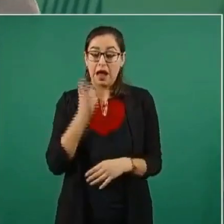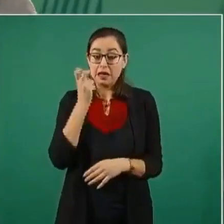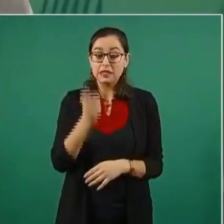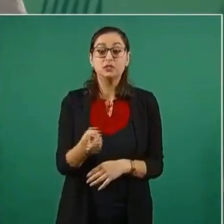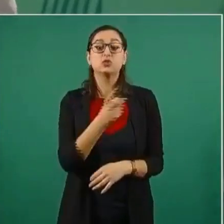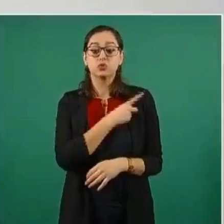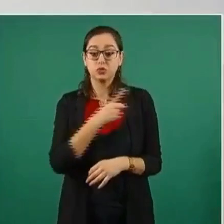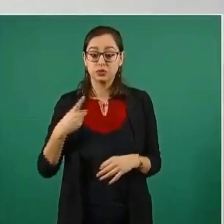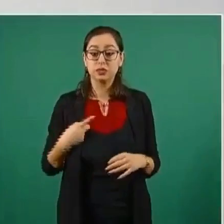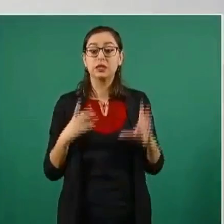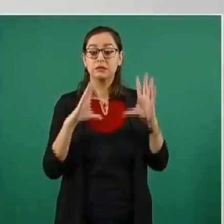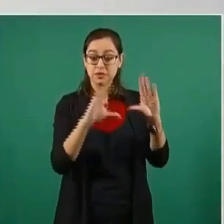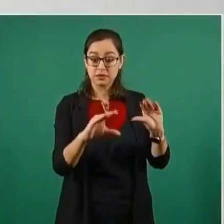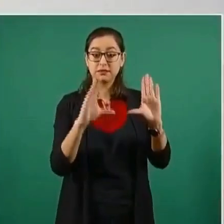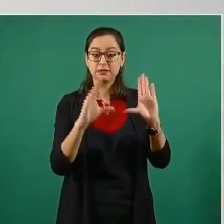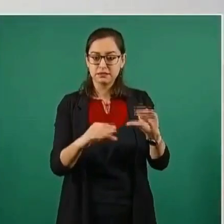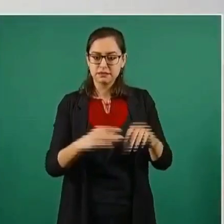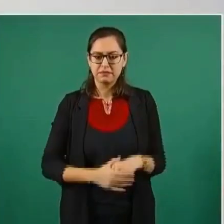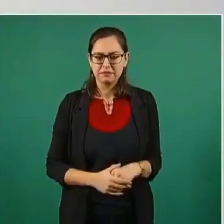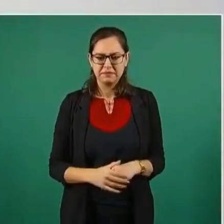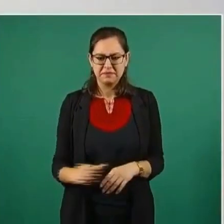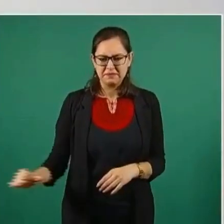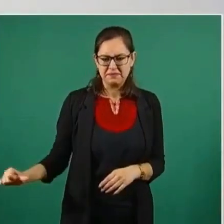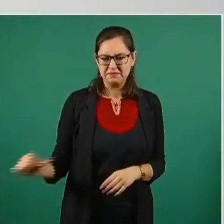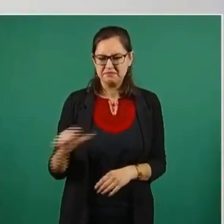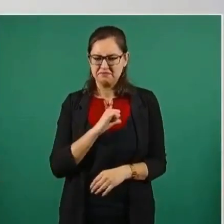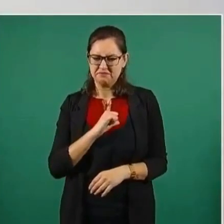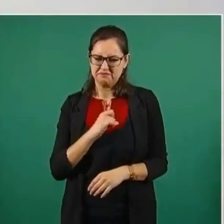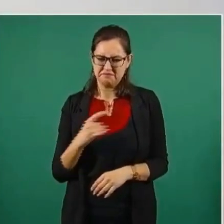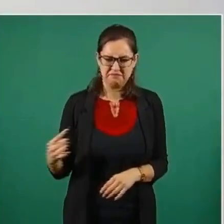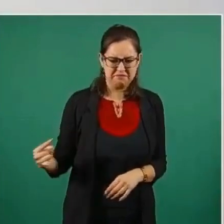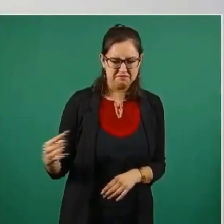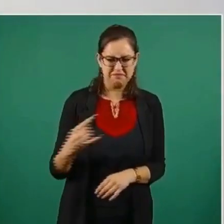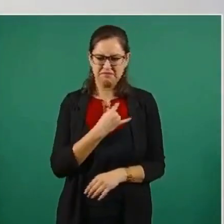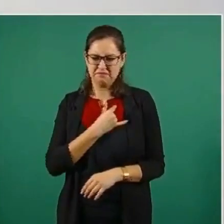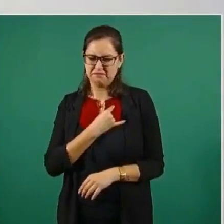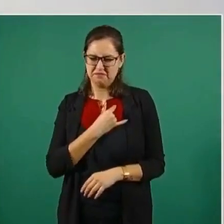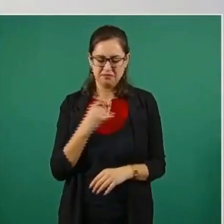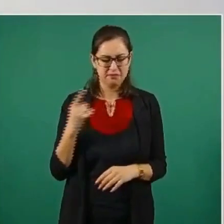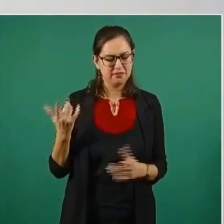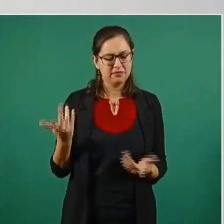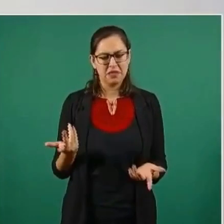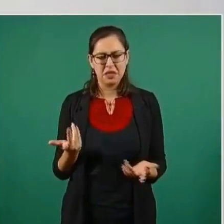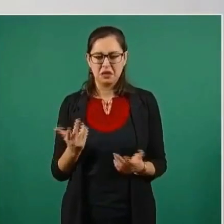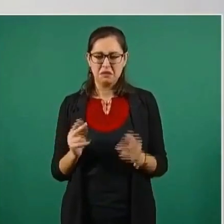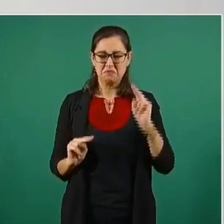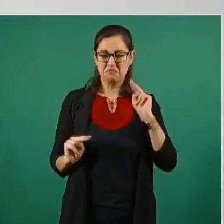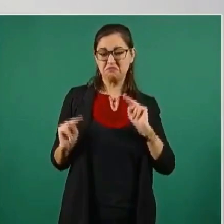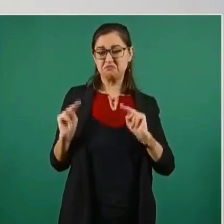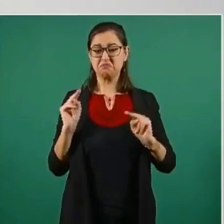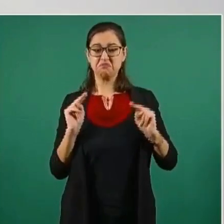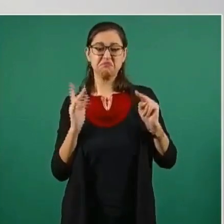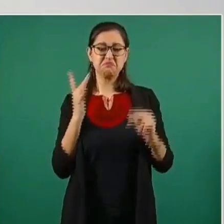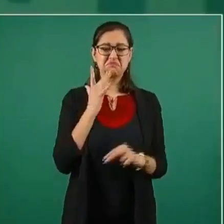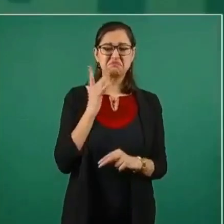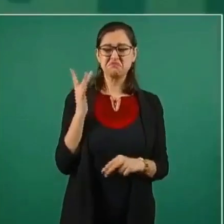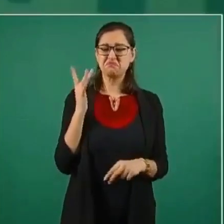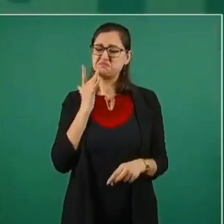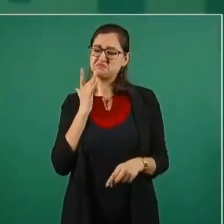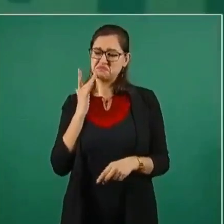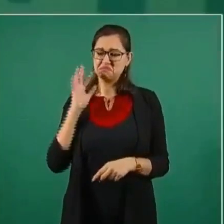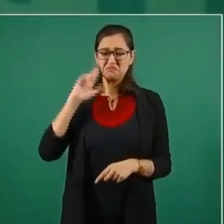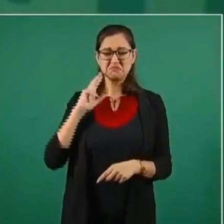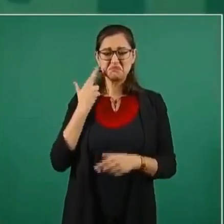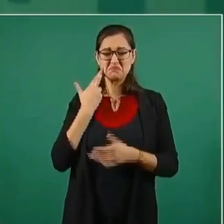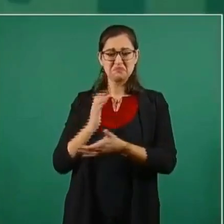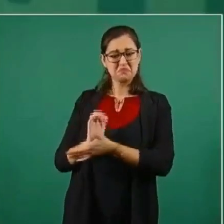no egoístas, no individualistas, no clasistas, no racistas.